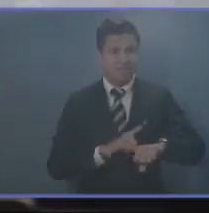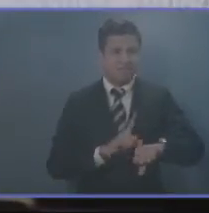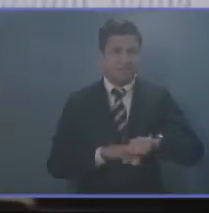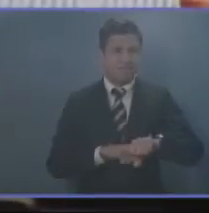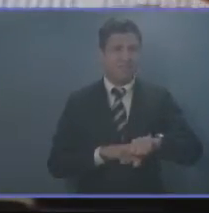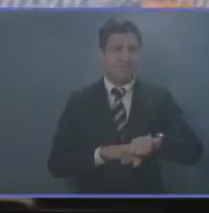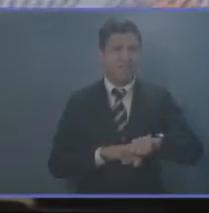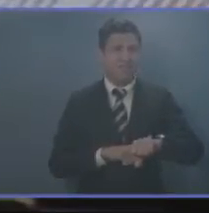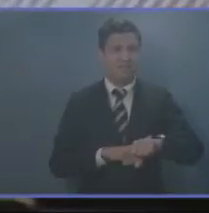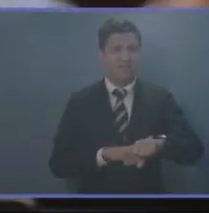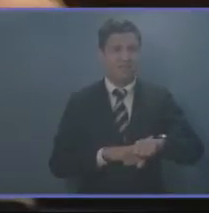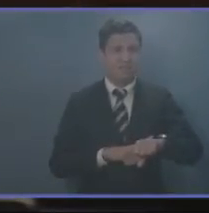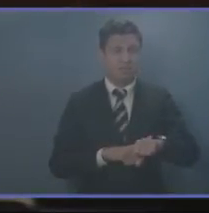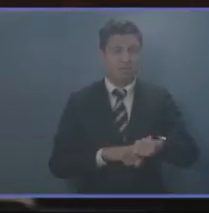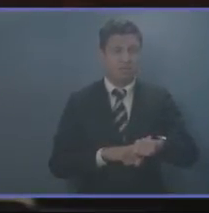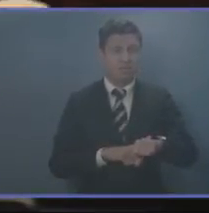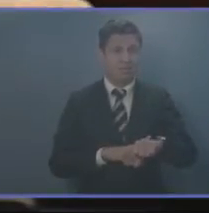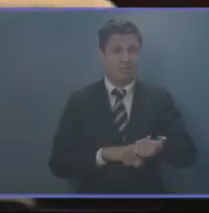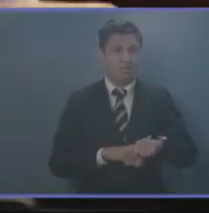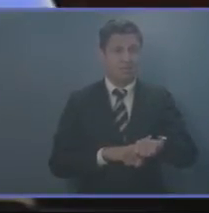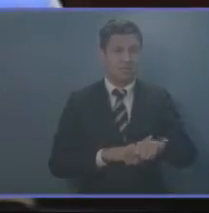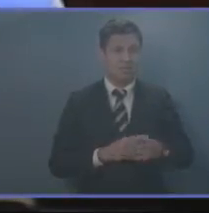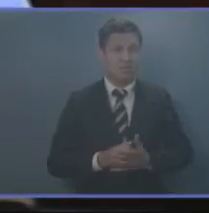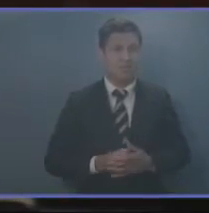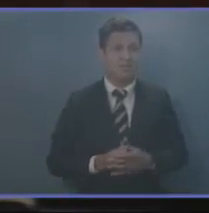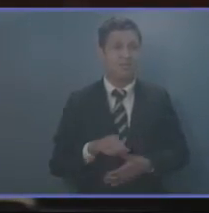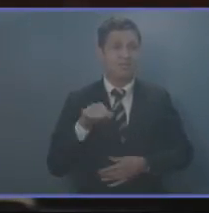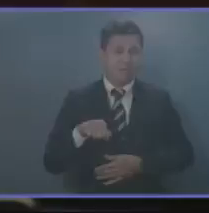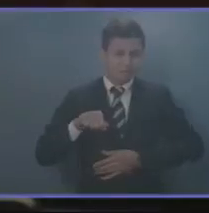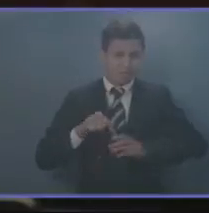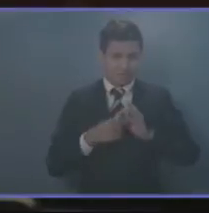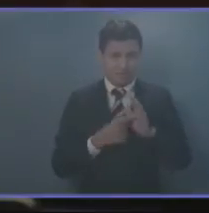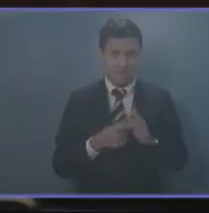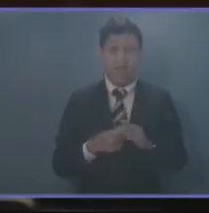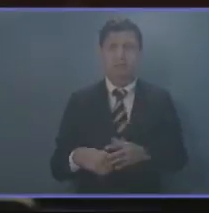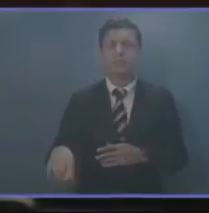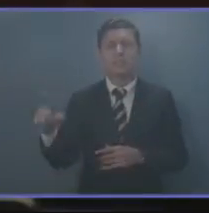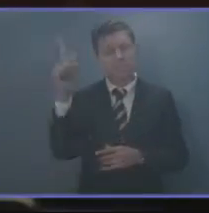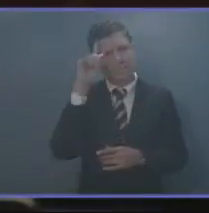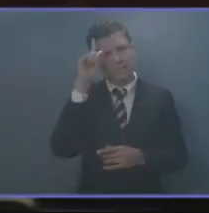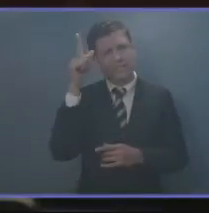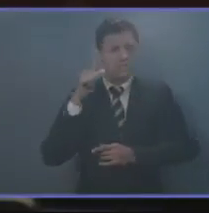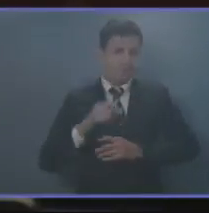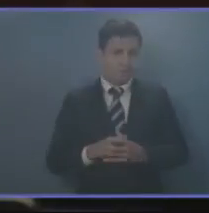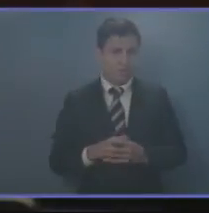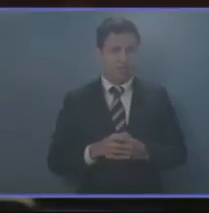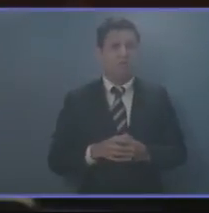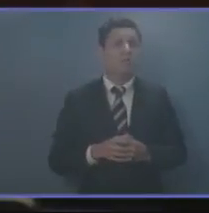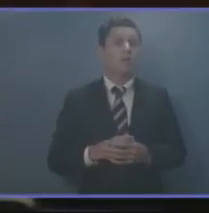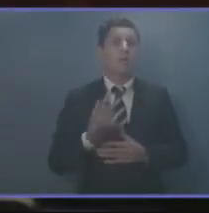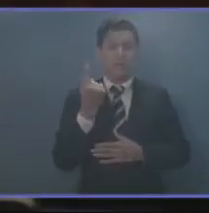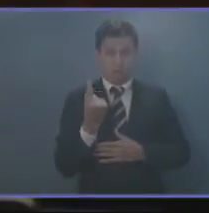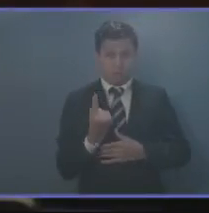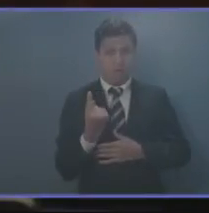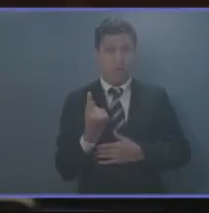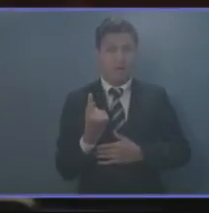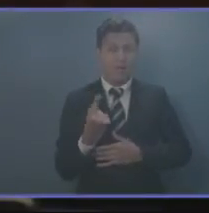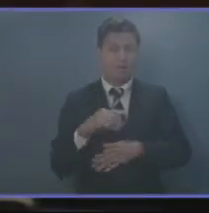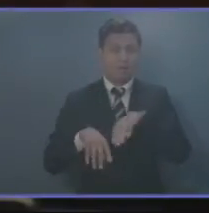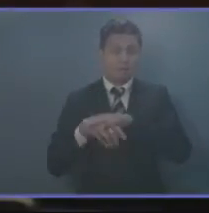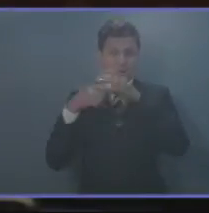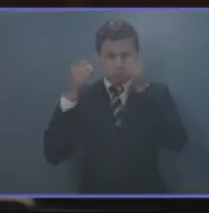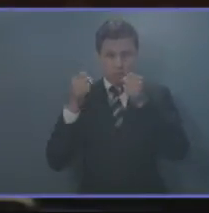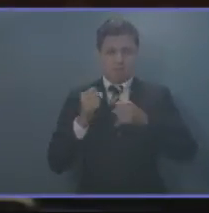cumplida. No obstante lo anterior, en el presente caso se pretende la concesión de la gracia de indulto